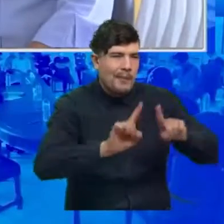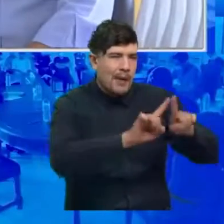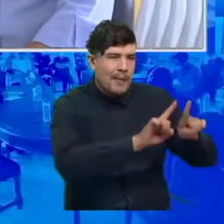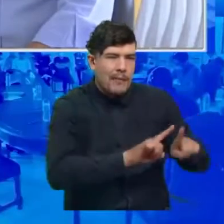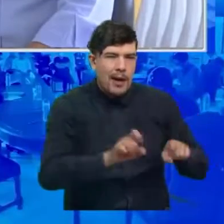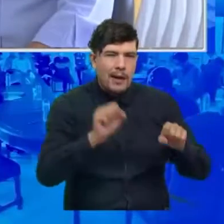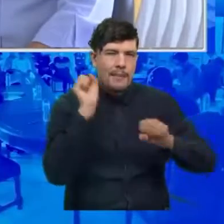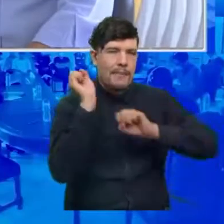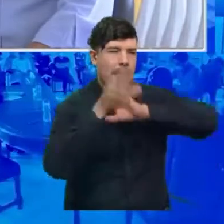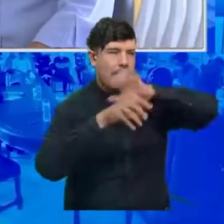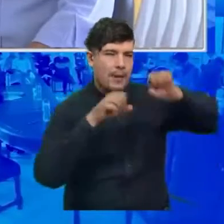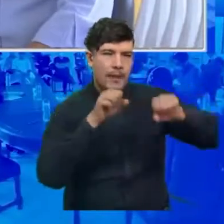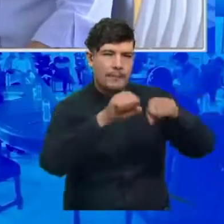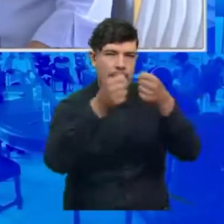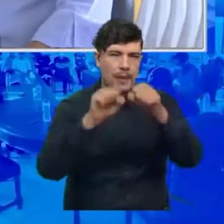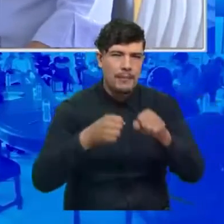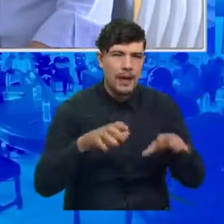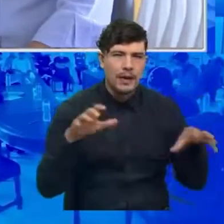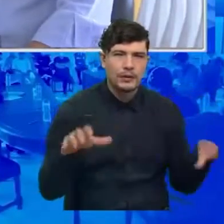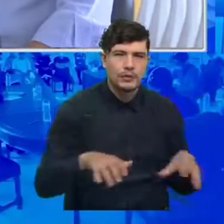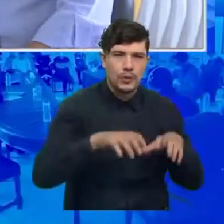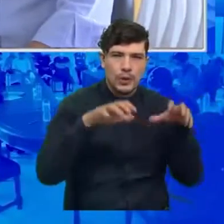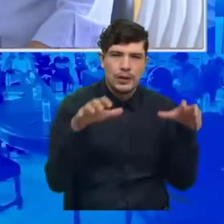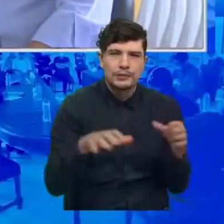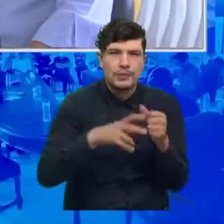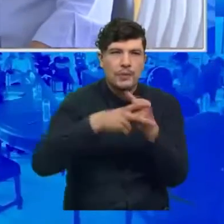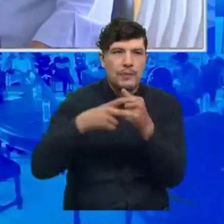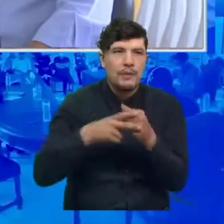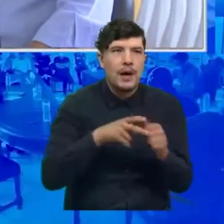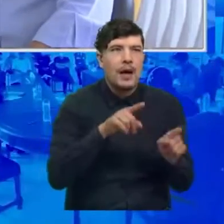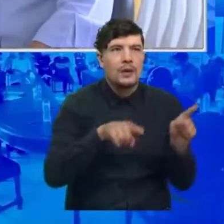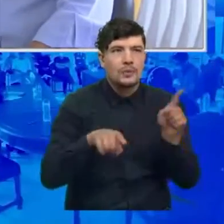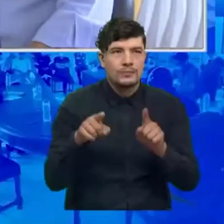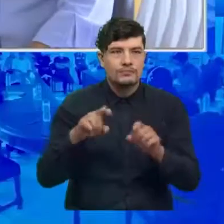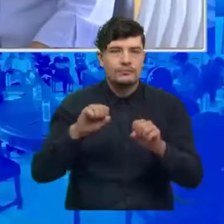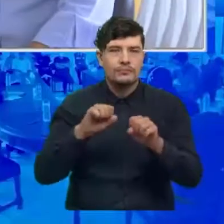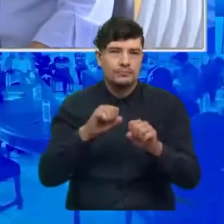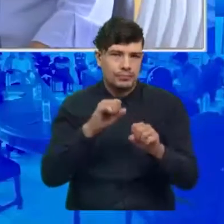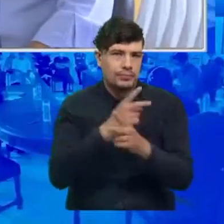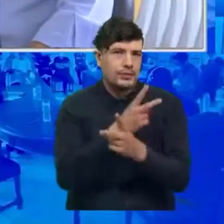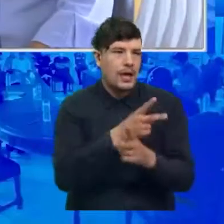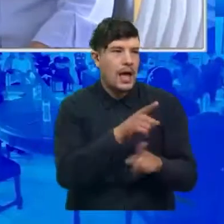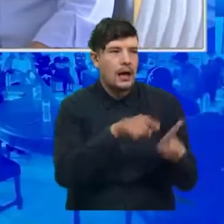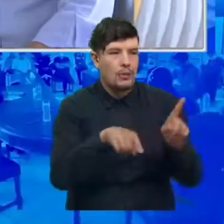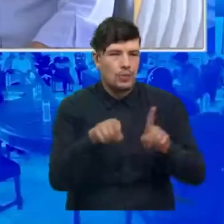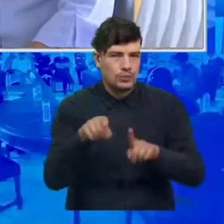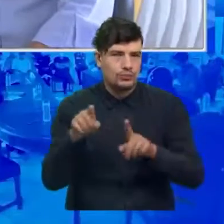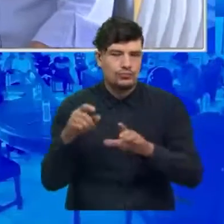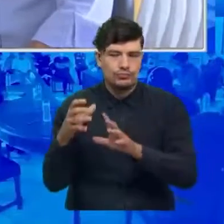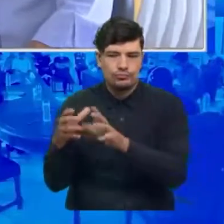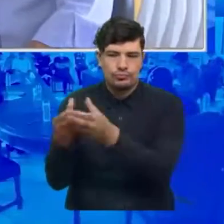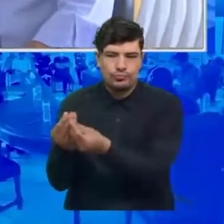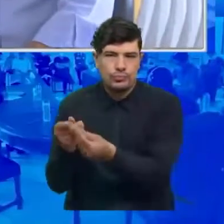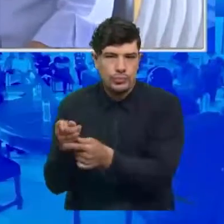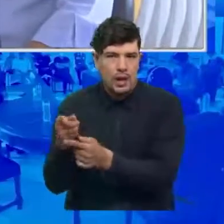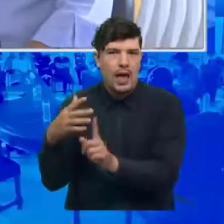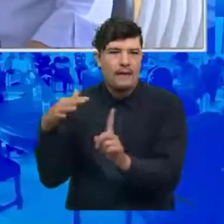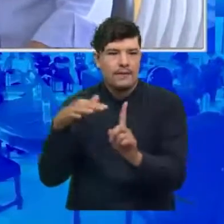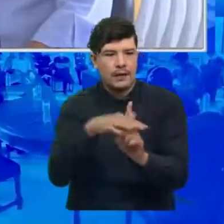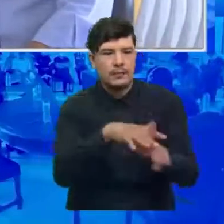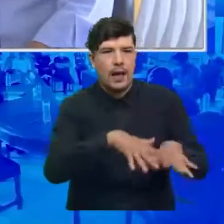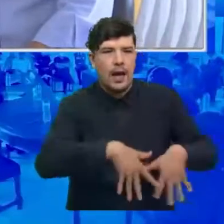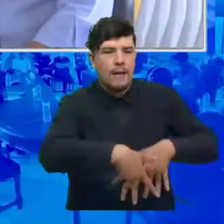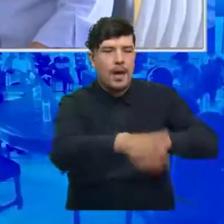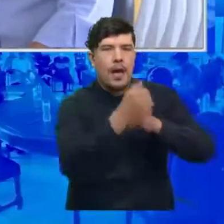todos los actos de vandalismo que se han venido torpedeando en algunos en algunas marchas y algunas situaciones que han generado